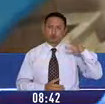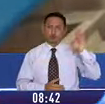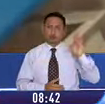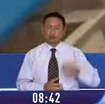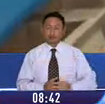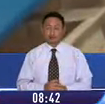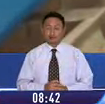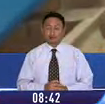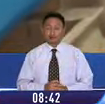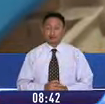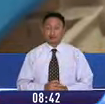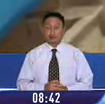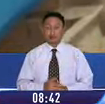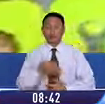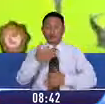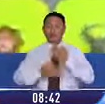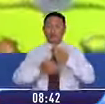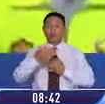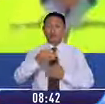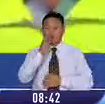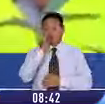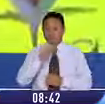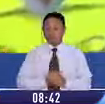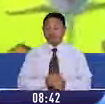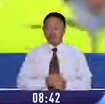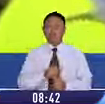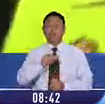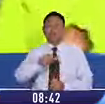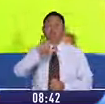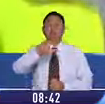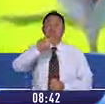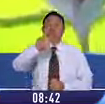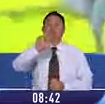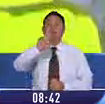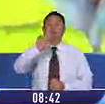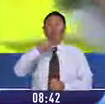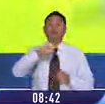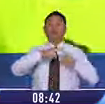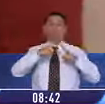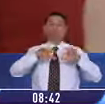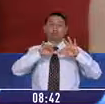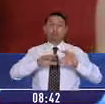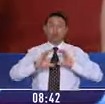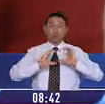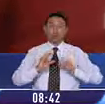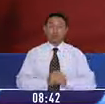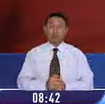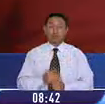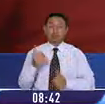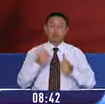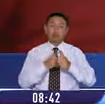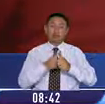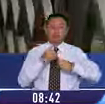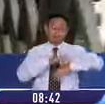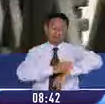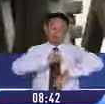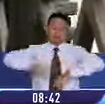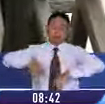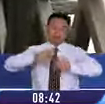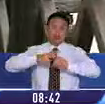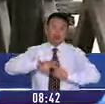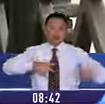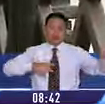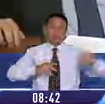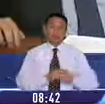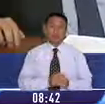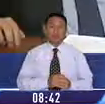evadir a la justicia ecuatoriana. Fernando Alvarado, exsecretario de Comunicación del Correísmo, habría dado el mal ejemplo y de ahí a la